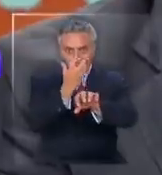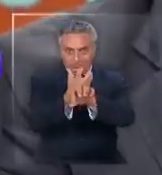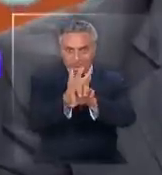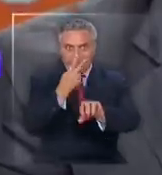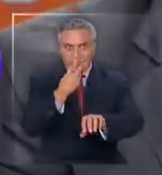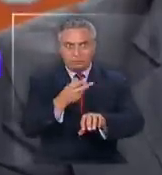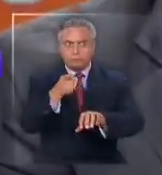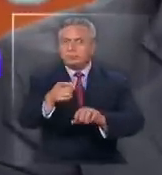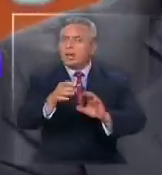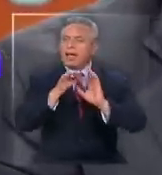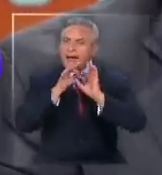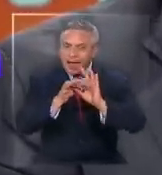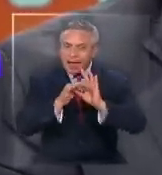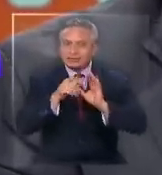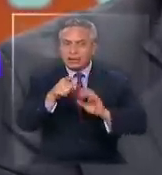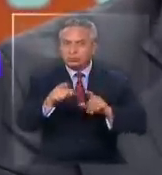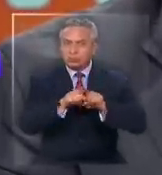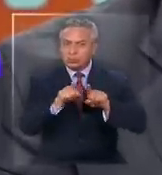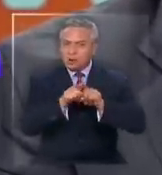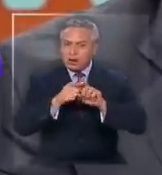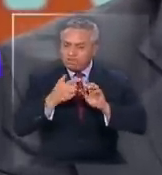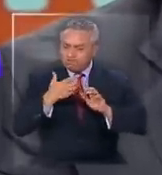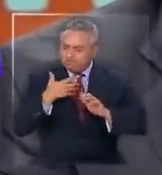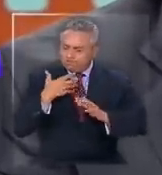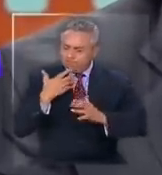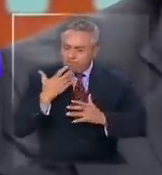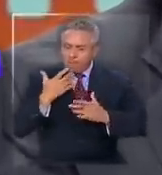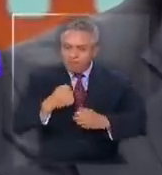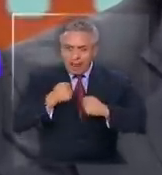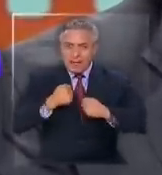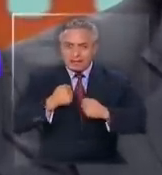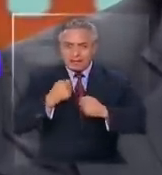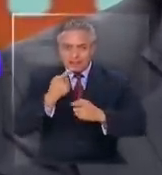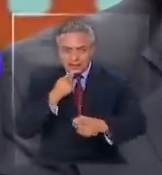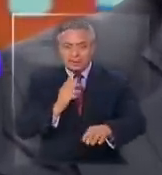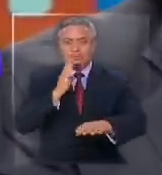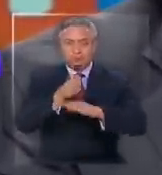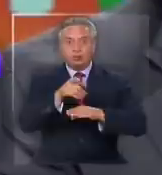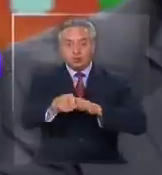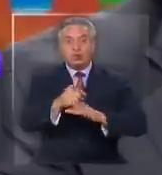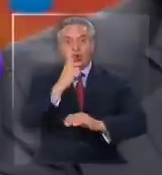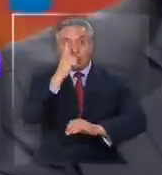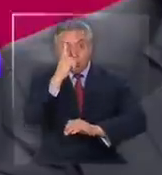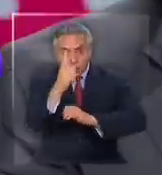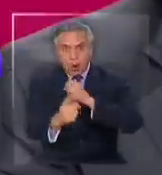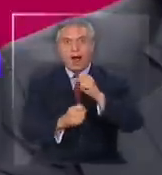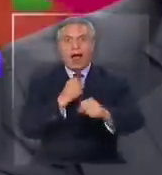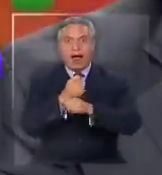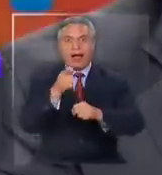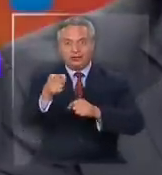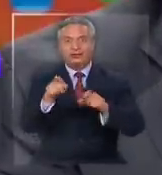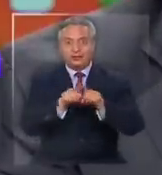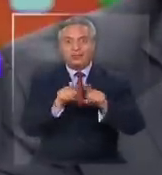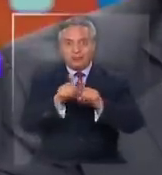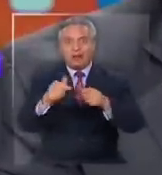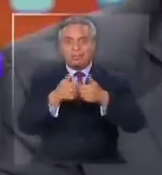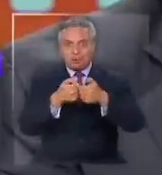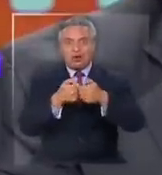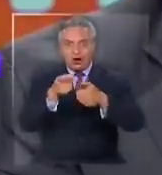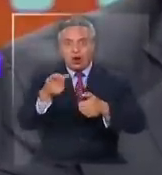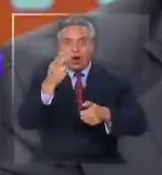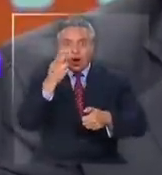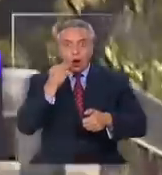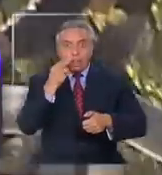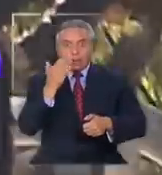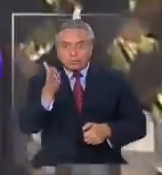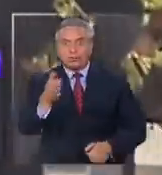por la valentía. Sabemos que para ti tiene que ser muy duro porque tuviste un año de relación con este hombre que tú calificas que